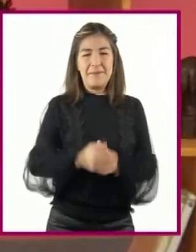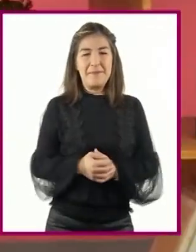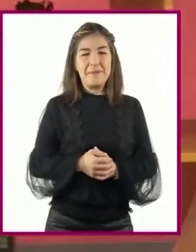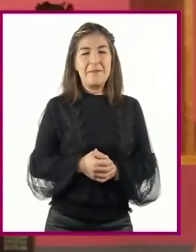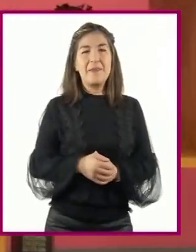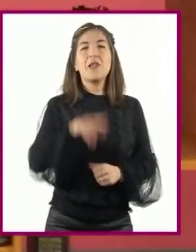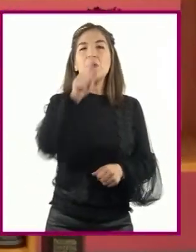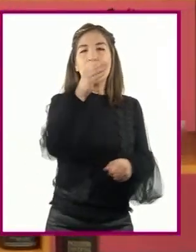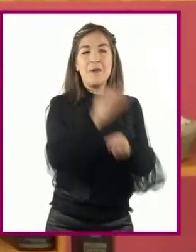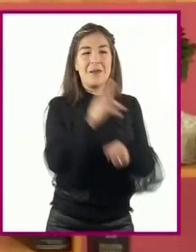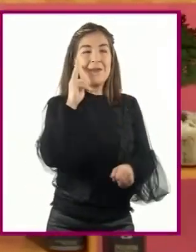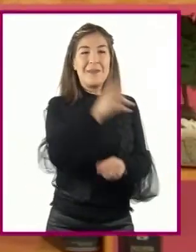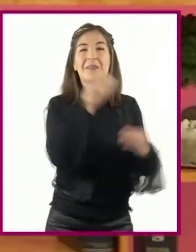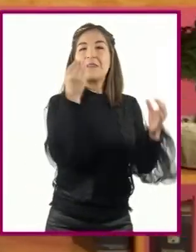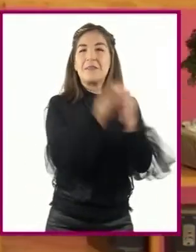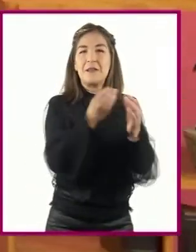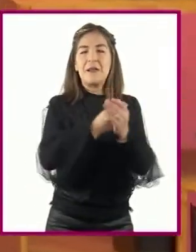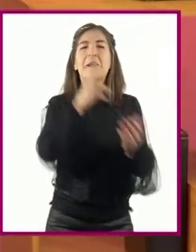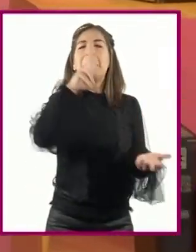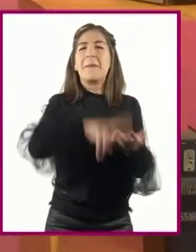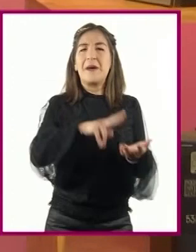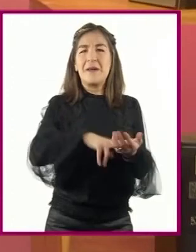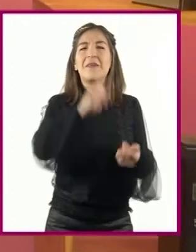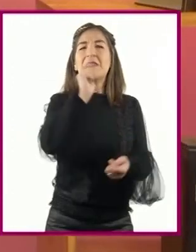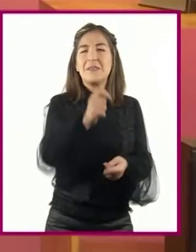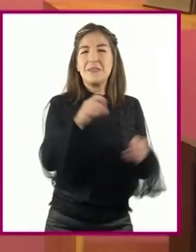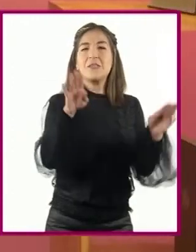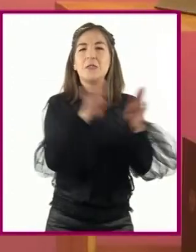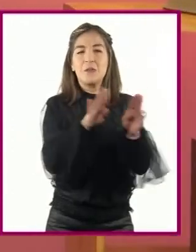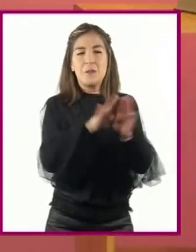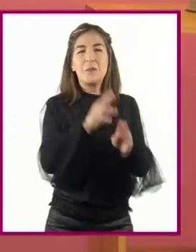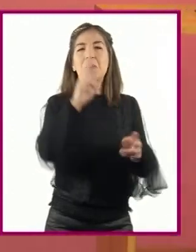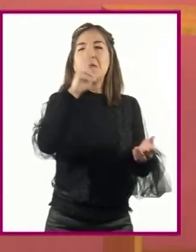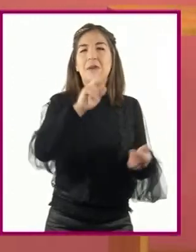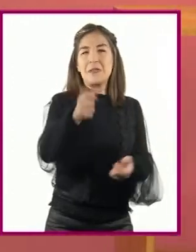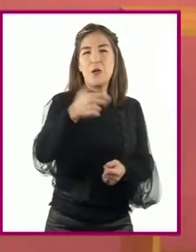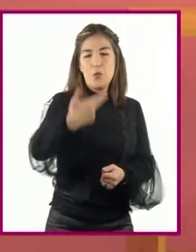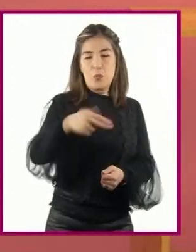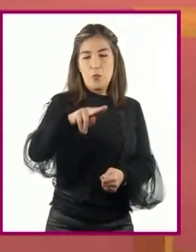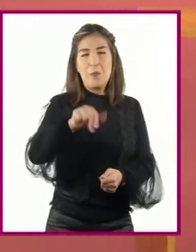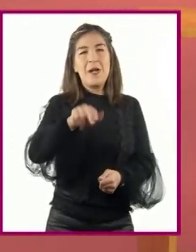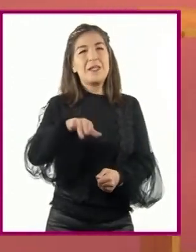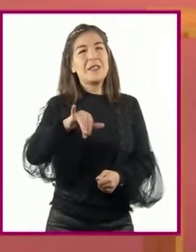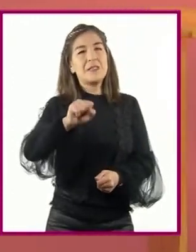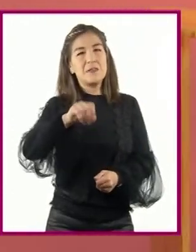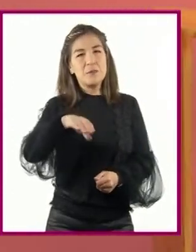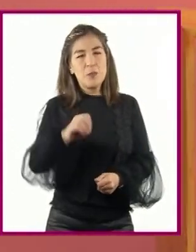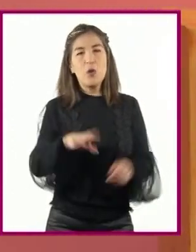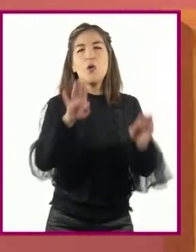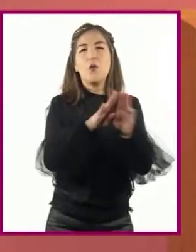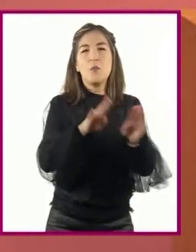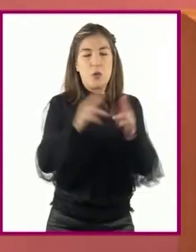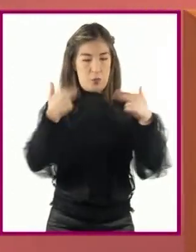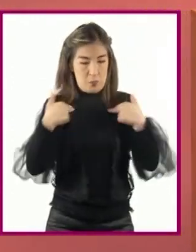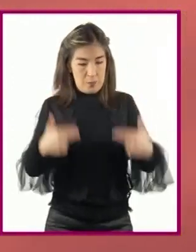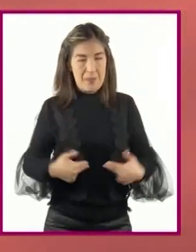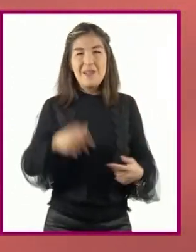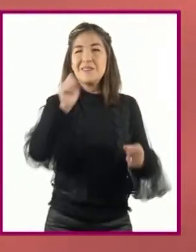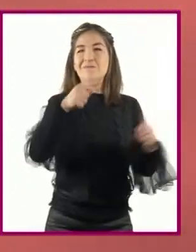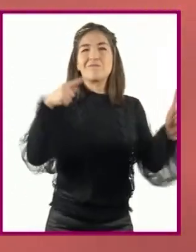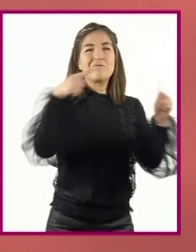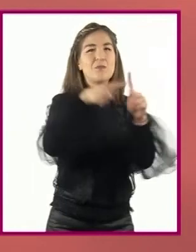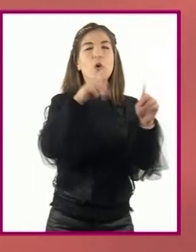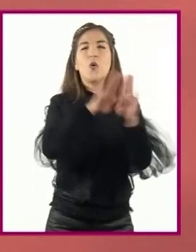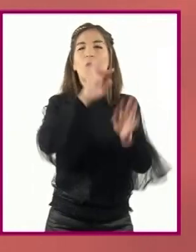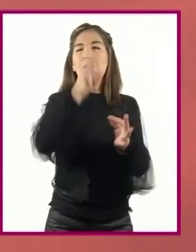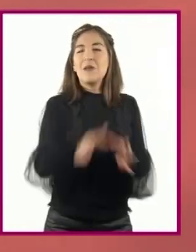como vimos durante la sesión, los valores a los que nos estamos refiriendo son el humanismo. El poner al ser humano como el centro del